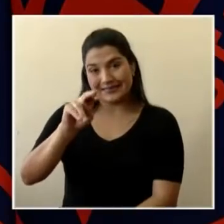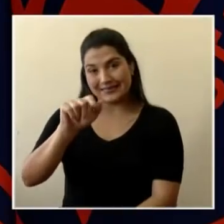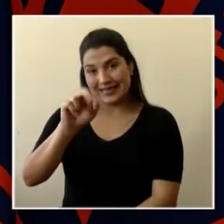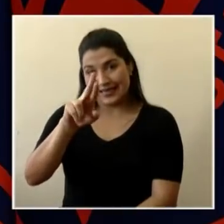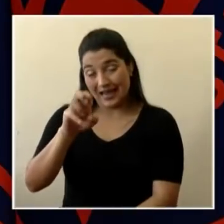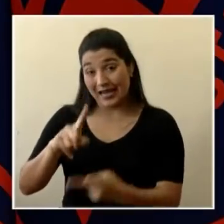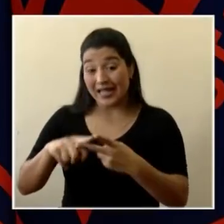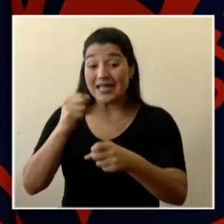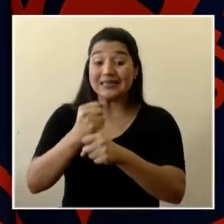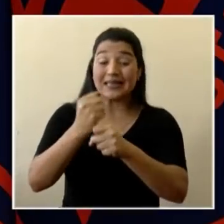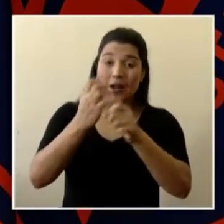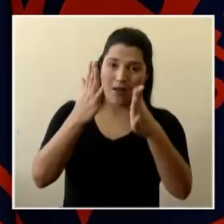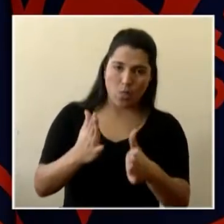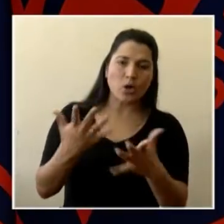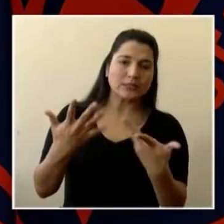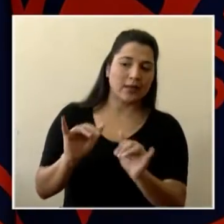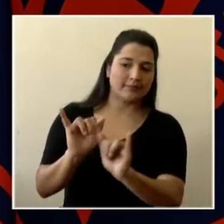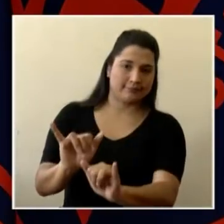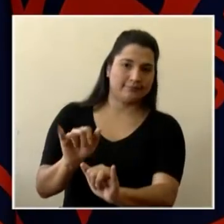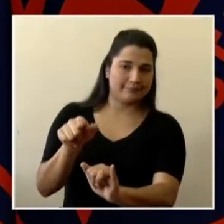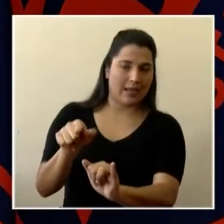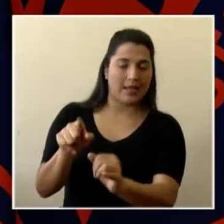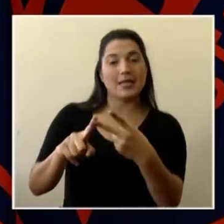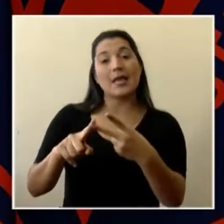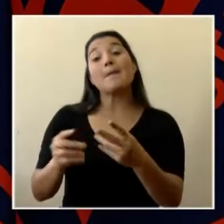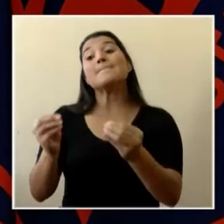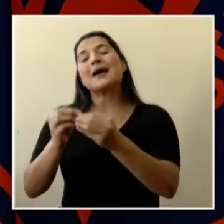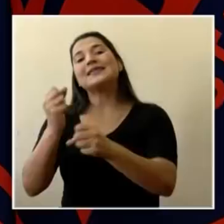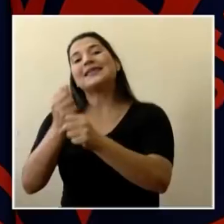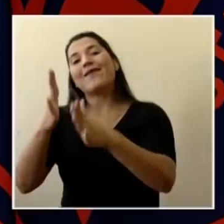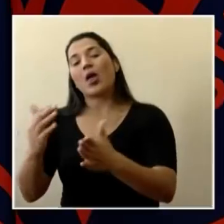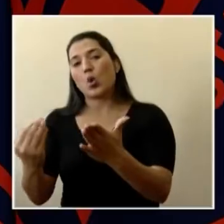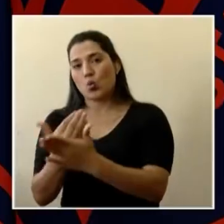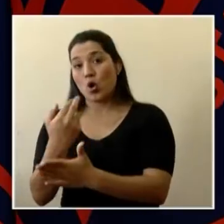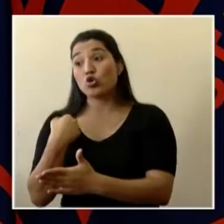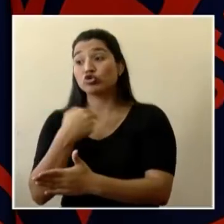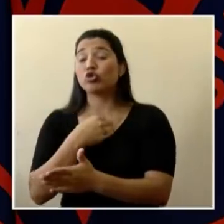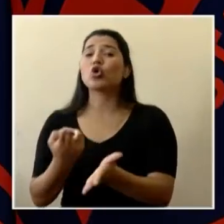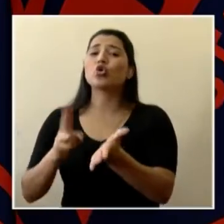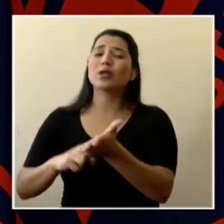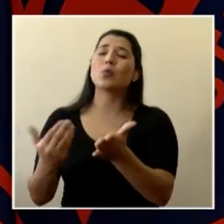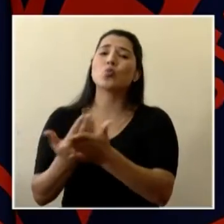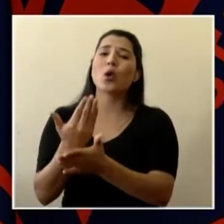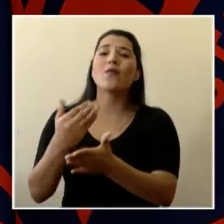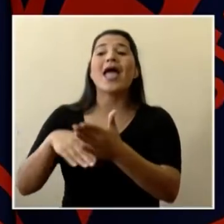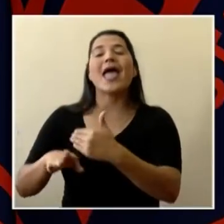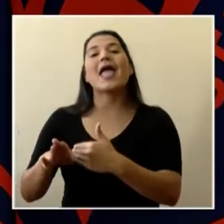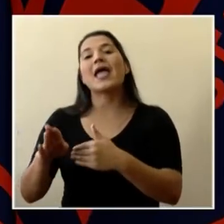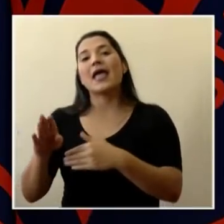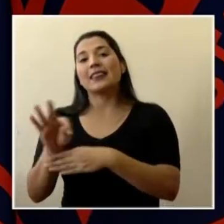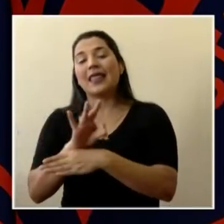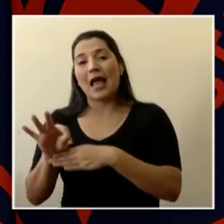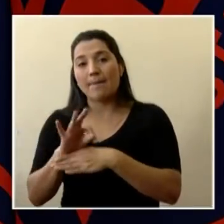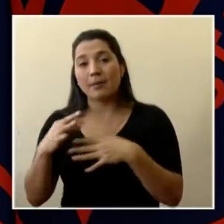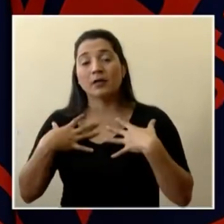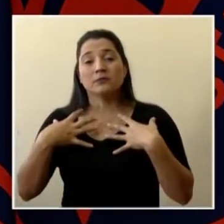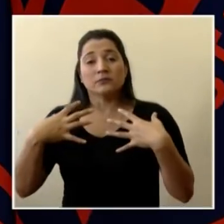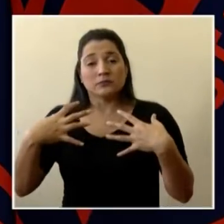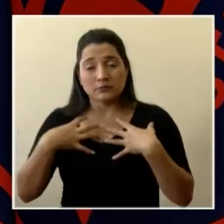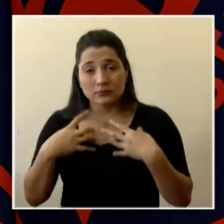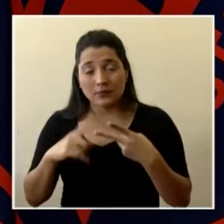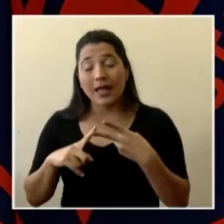la institución. Este personal requiere capacitación. Nosotros contratamos personal nuevo en terapia respiratoria, personal nuevo en enfermería,